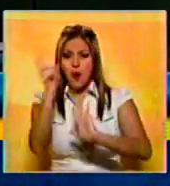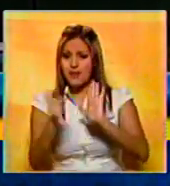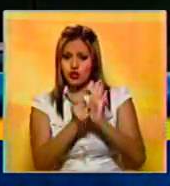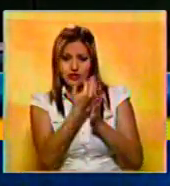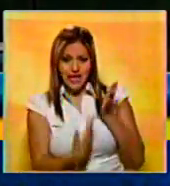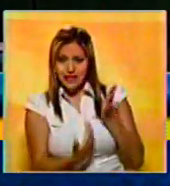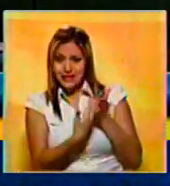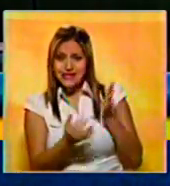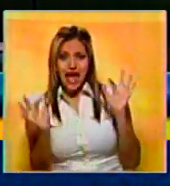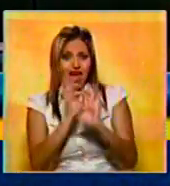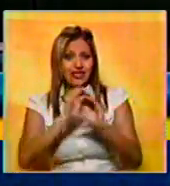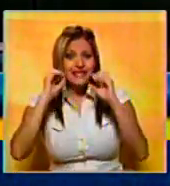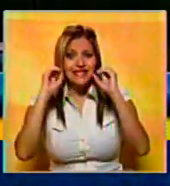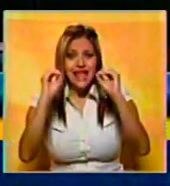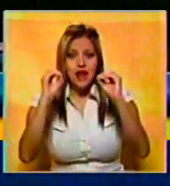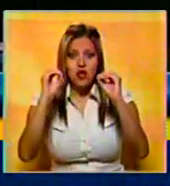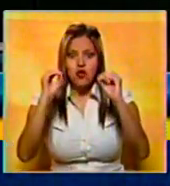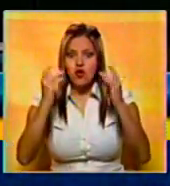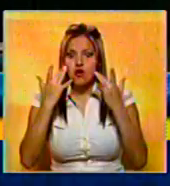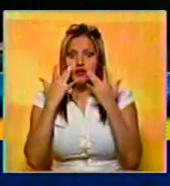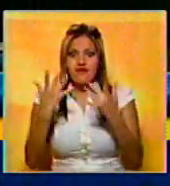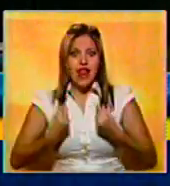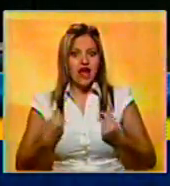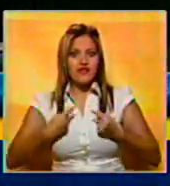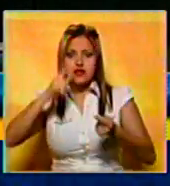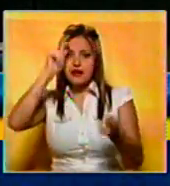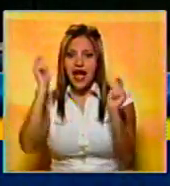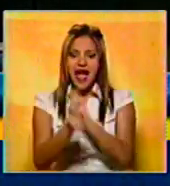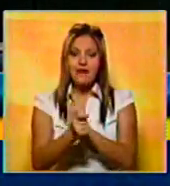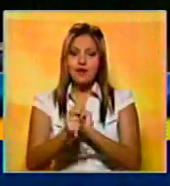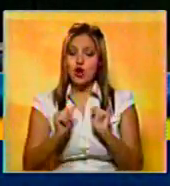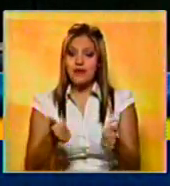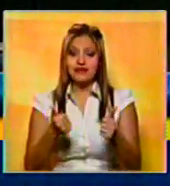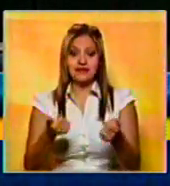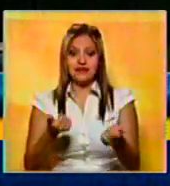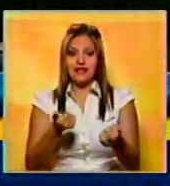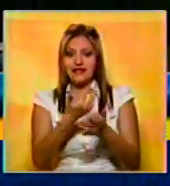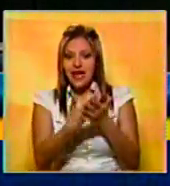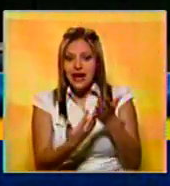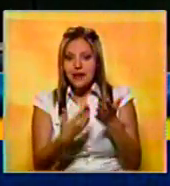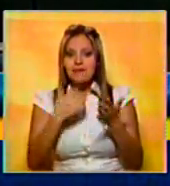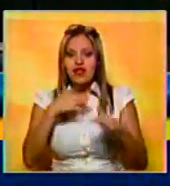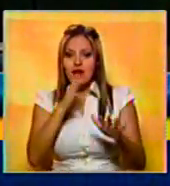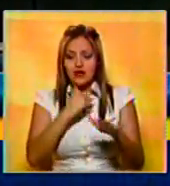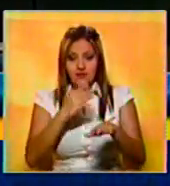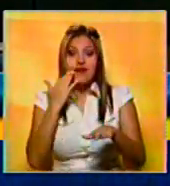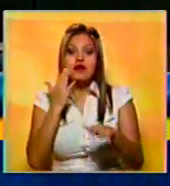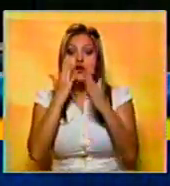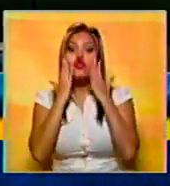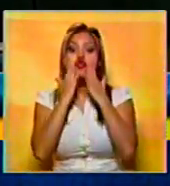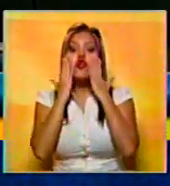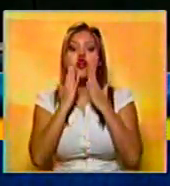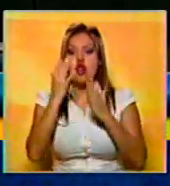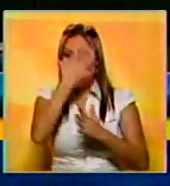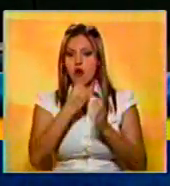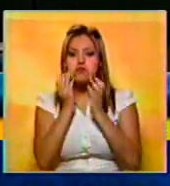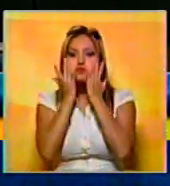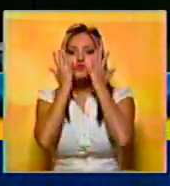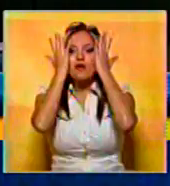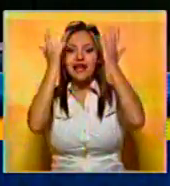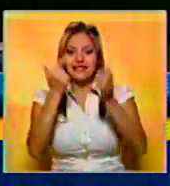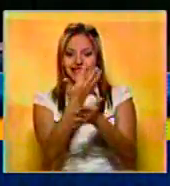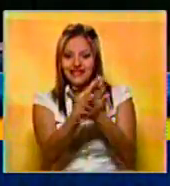el sangramiento, cambia su vida. Empieza a subir la hemoglobina, tú ves que le regresa el color a la cara, a